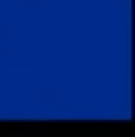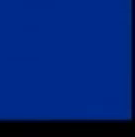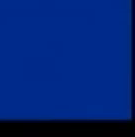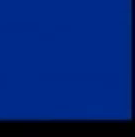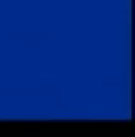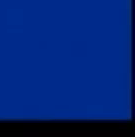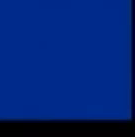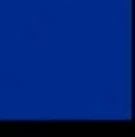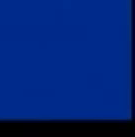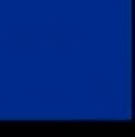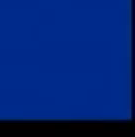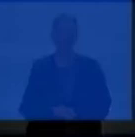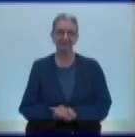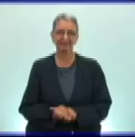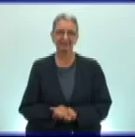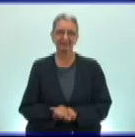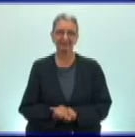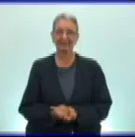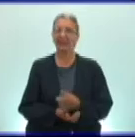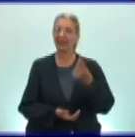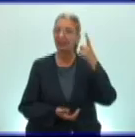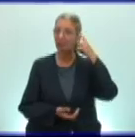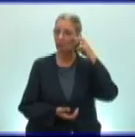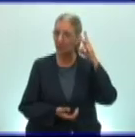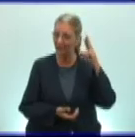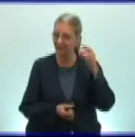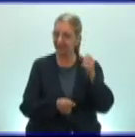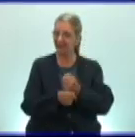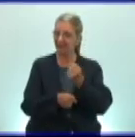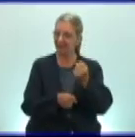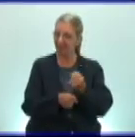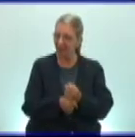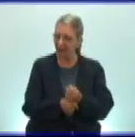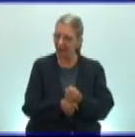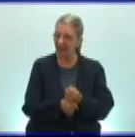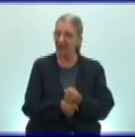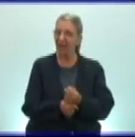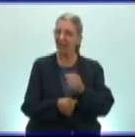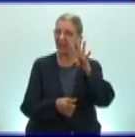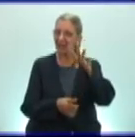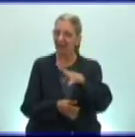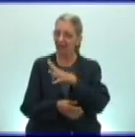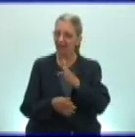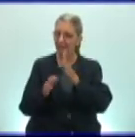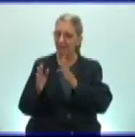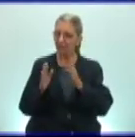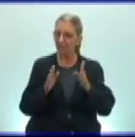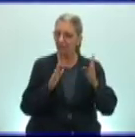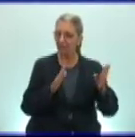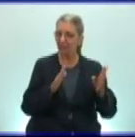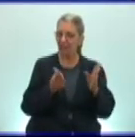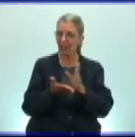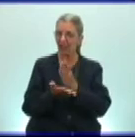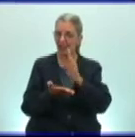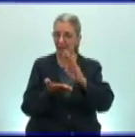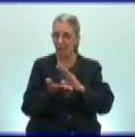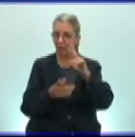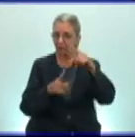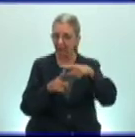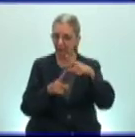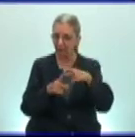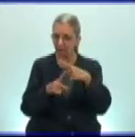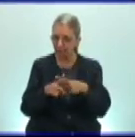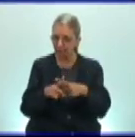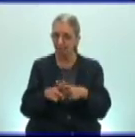Recuerden que deben trabajar con la tabla periódica que aparece en su libro de texto. Y bueno, vamos a comenzar analizando la primera